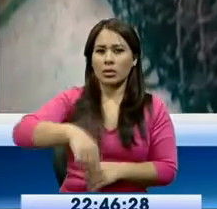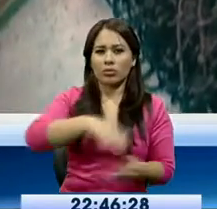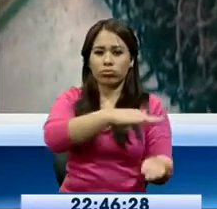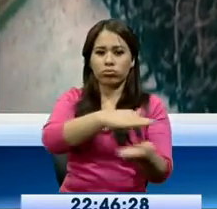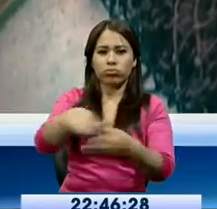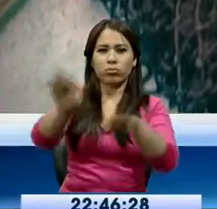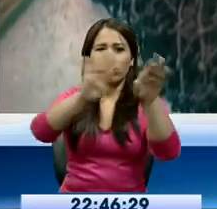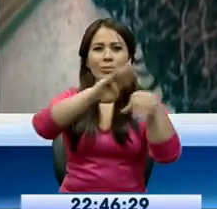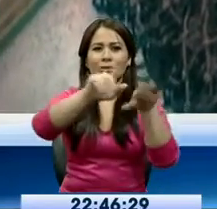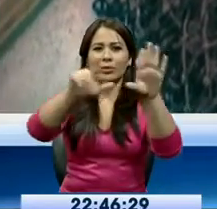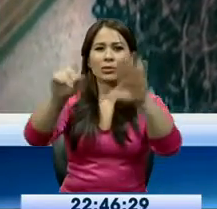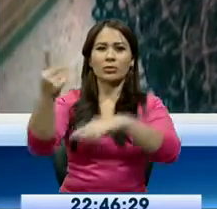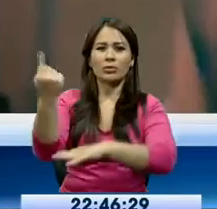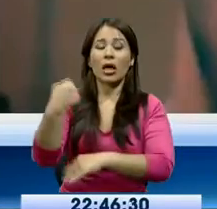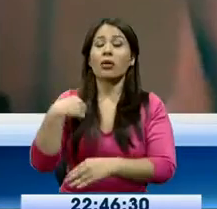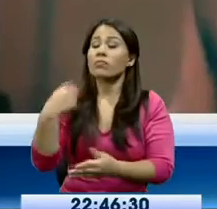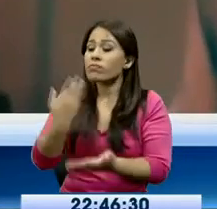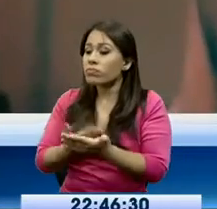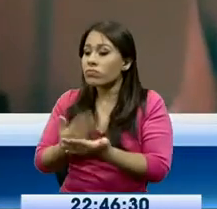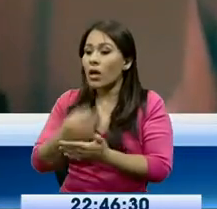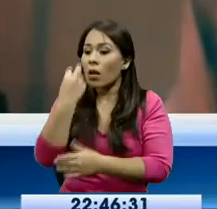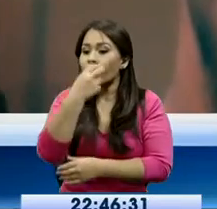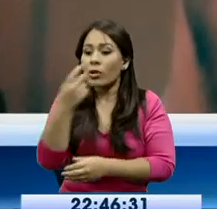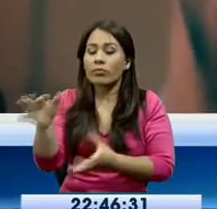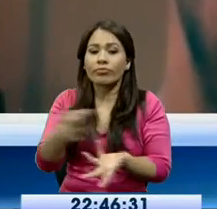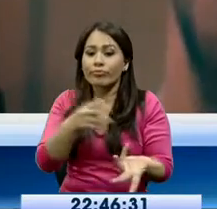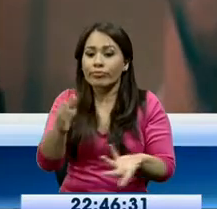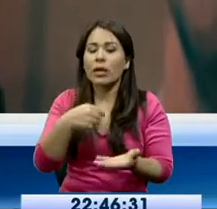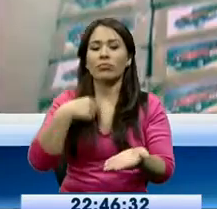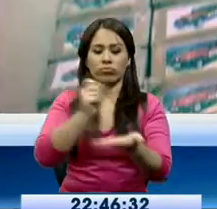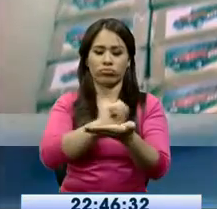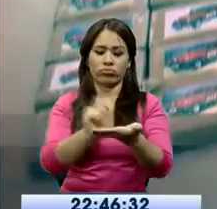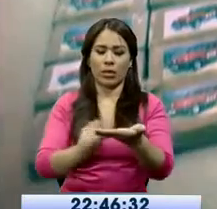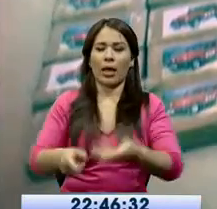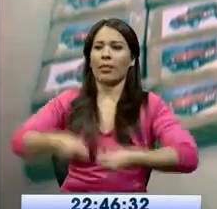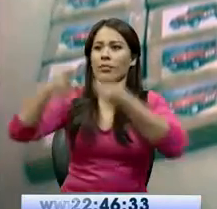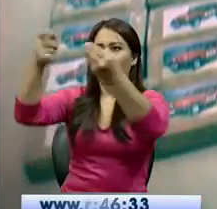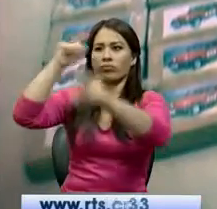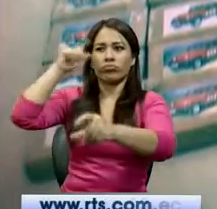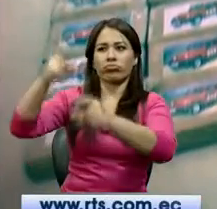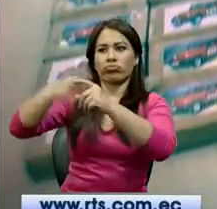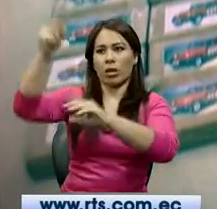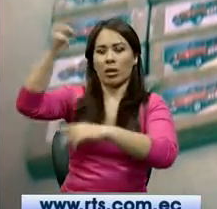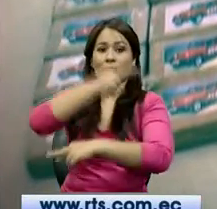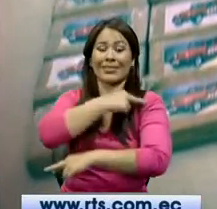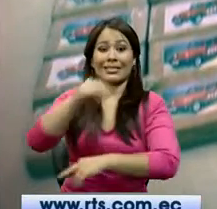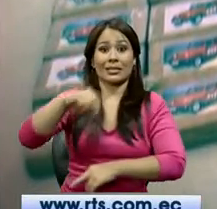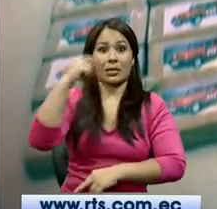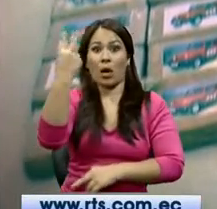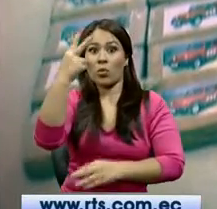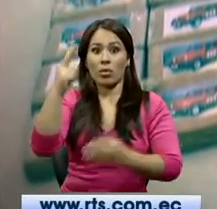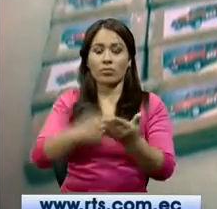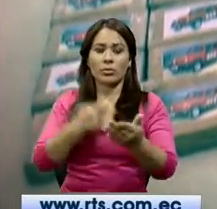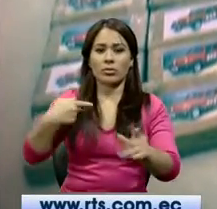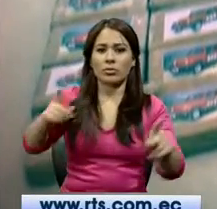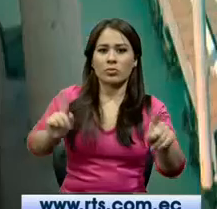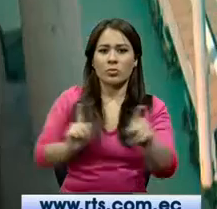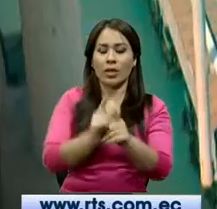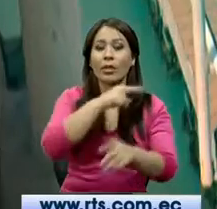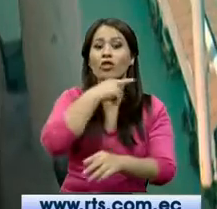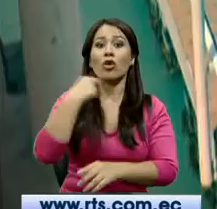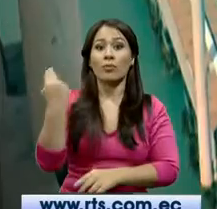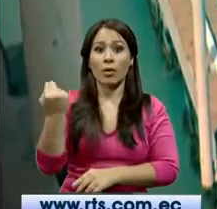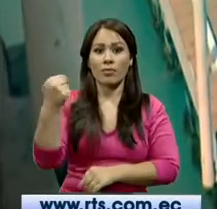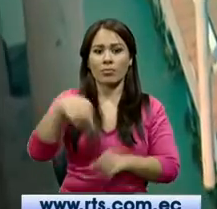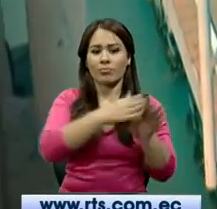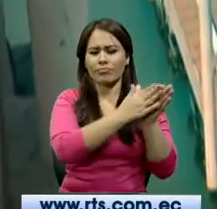verificar las demás evidencias que tenga para poder judicializar y enviar el parte a fiscalía. Este es el segundo golpe fuerte en lo que va del mes de noviembre en la